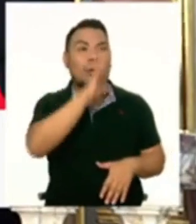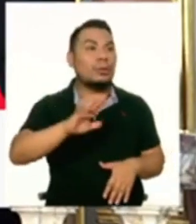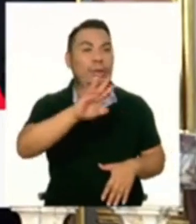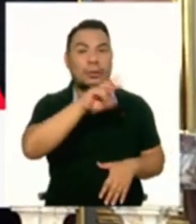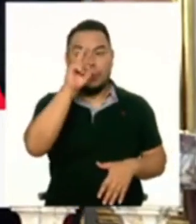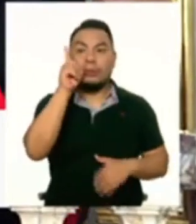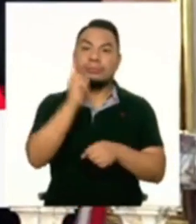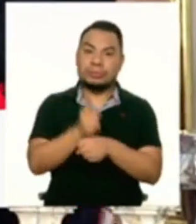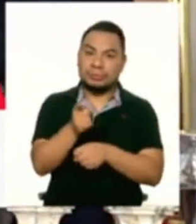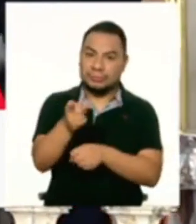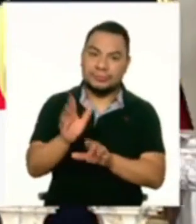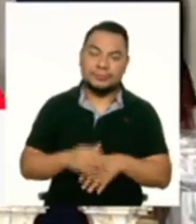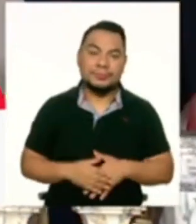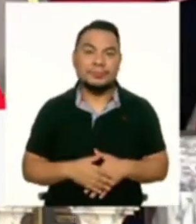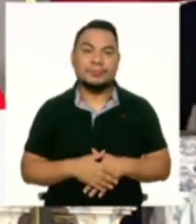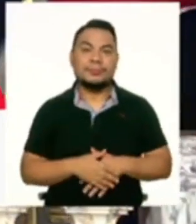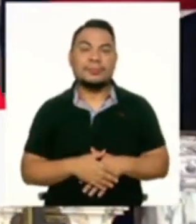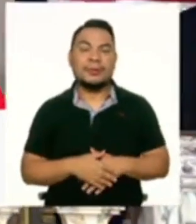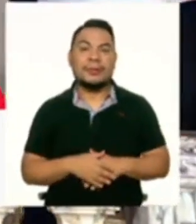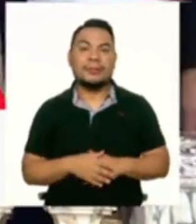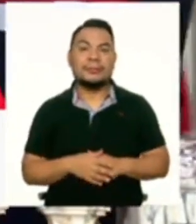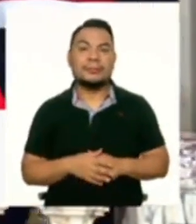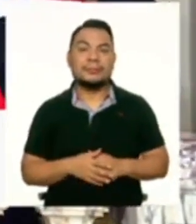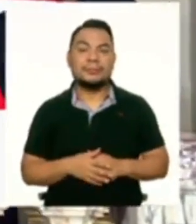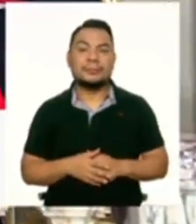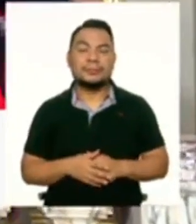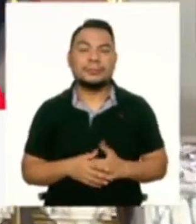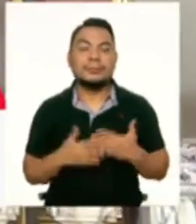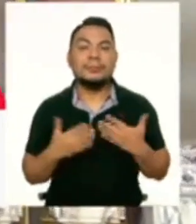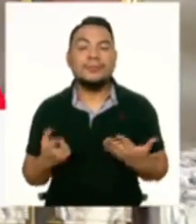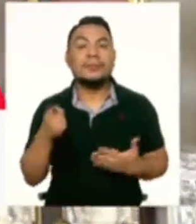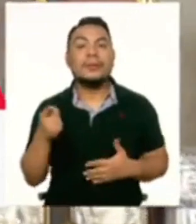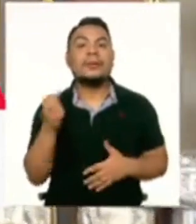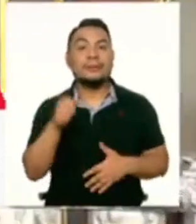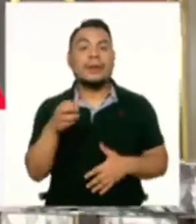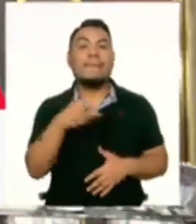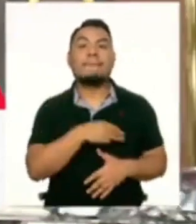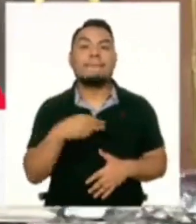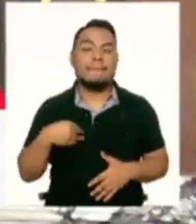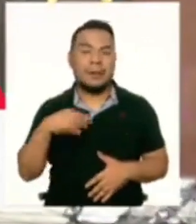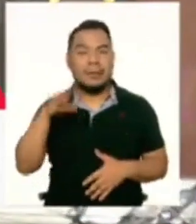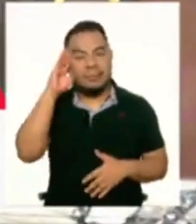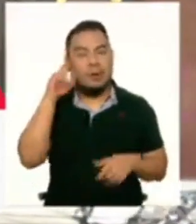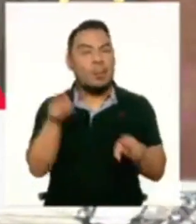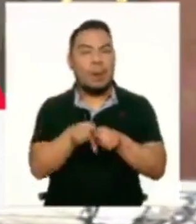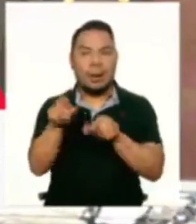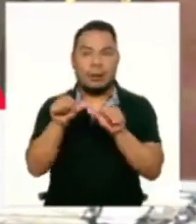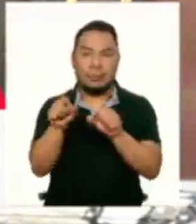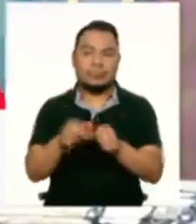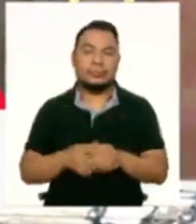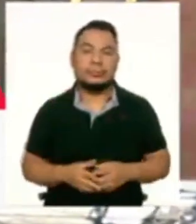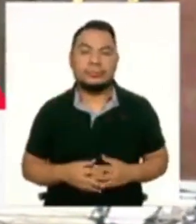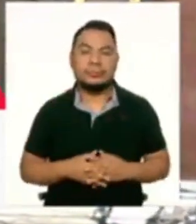demande. Como Ministro del Interior, ratificado nuevamente en la misma cartera.